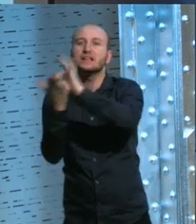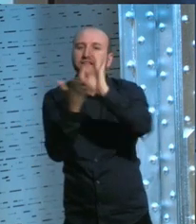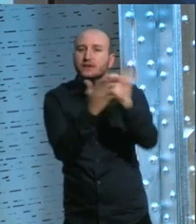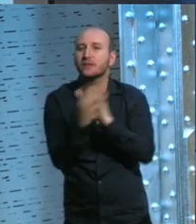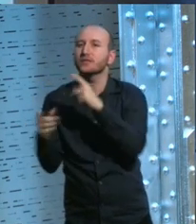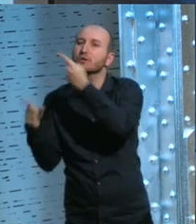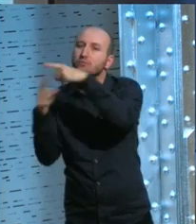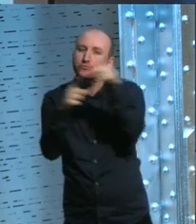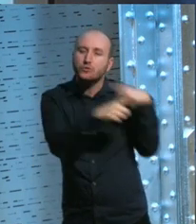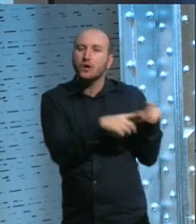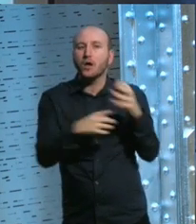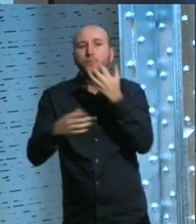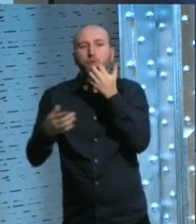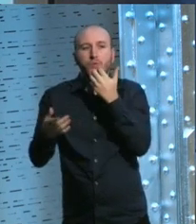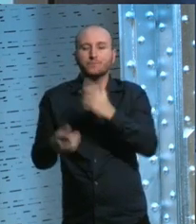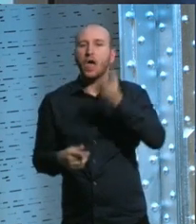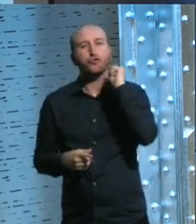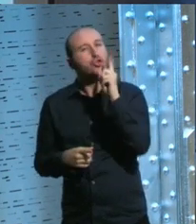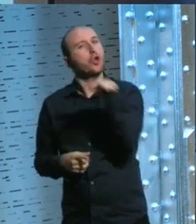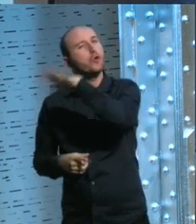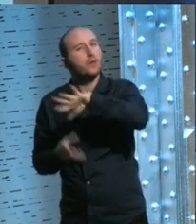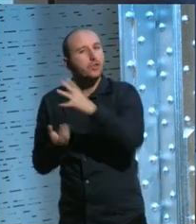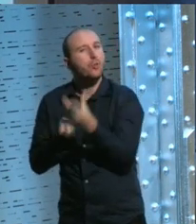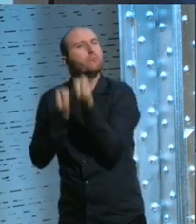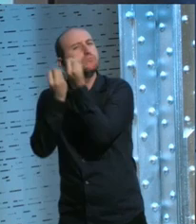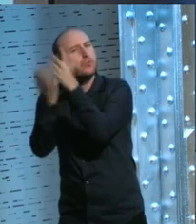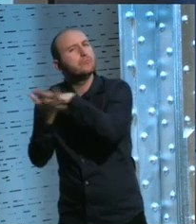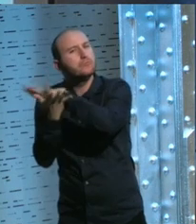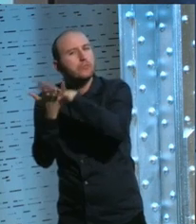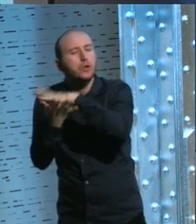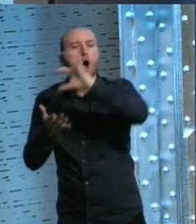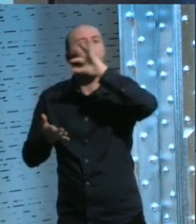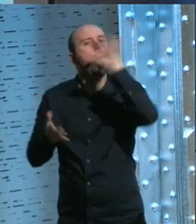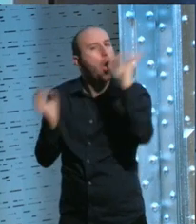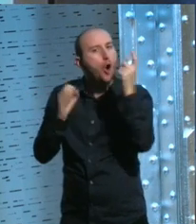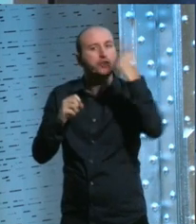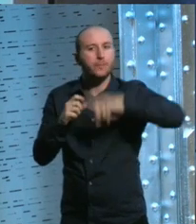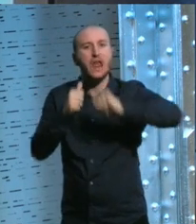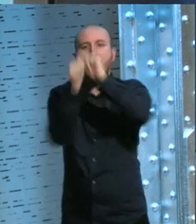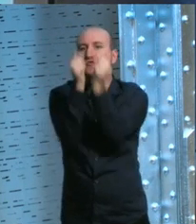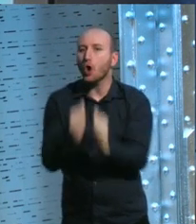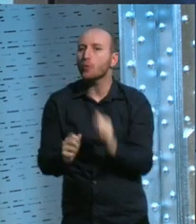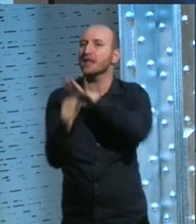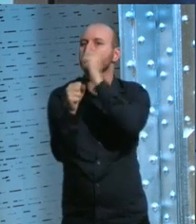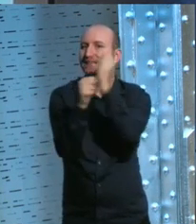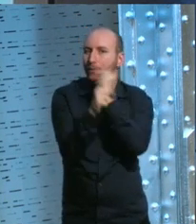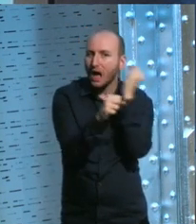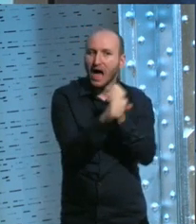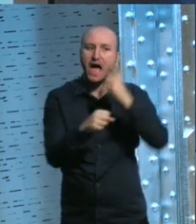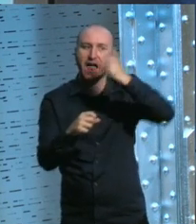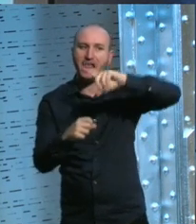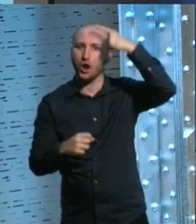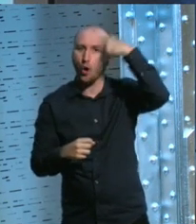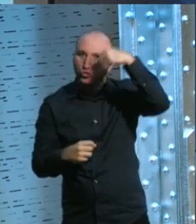decir, ¿estamos hablando solo de espacios o también de maneras de trabajar, de formatos, de cultura